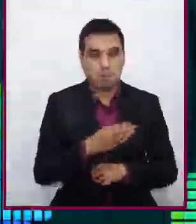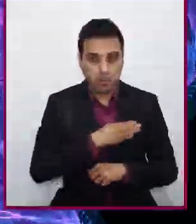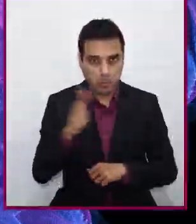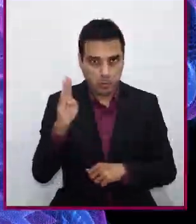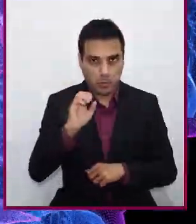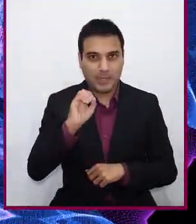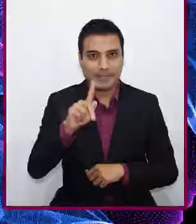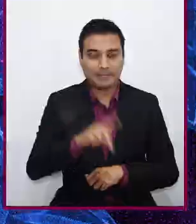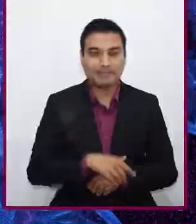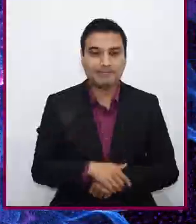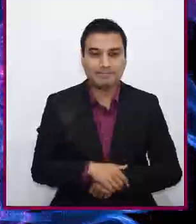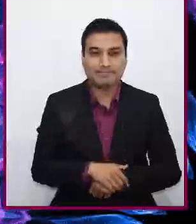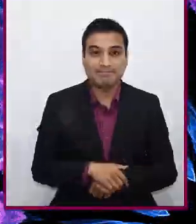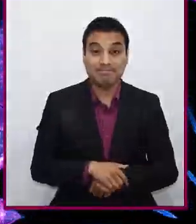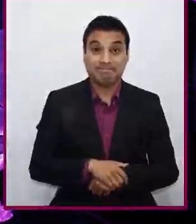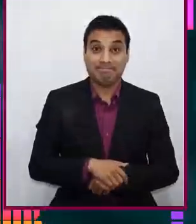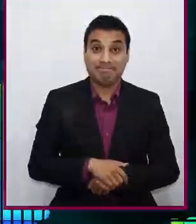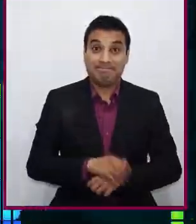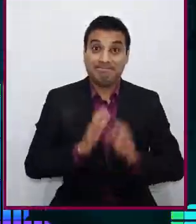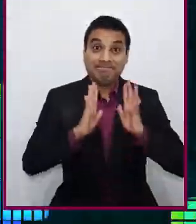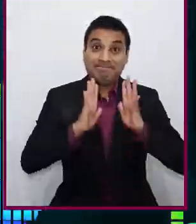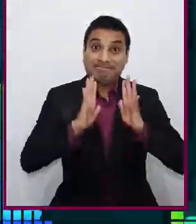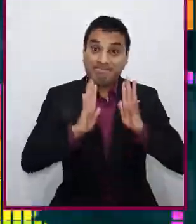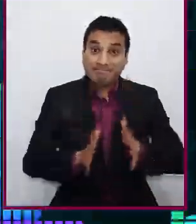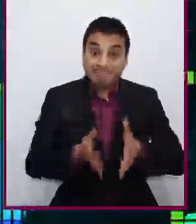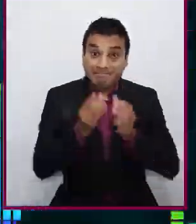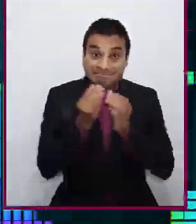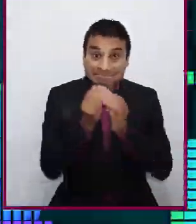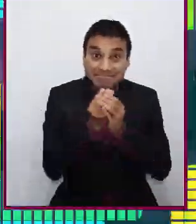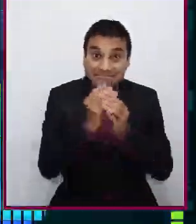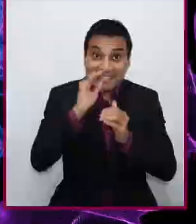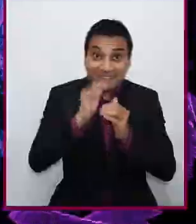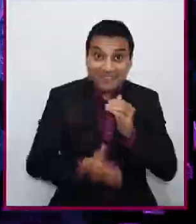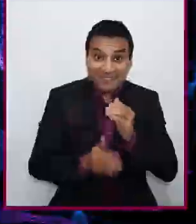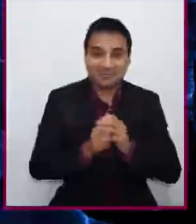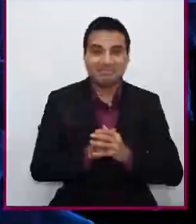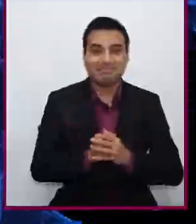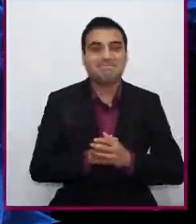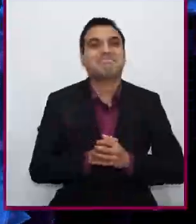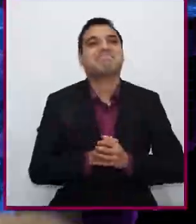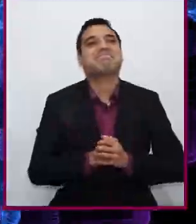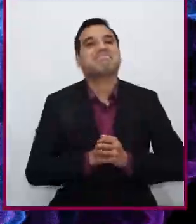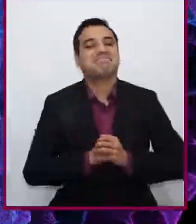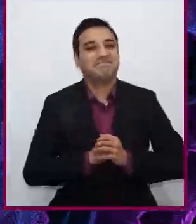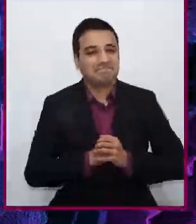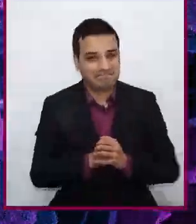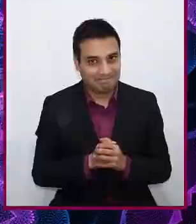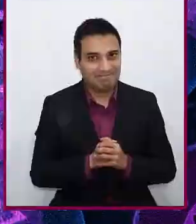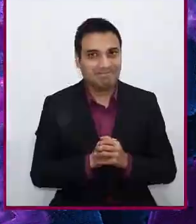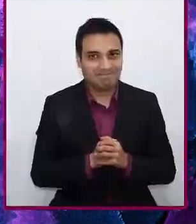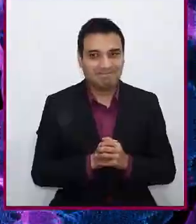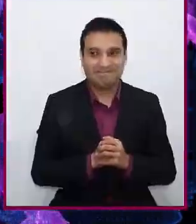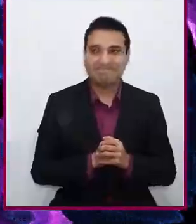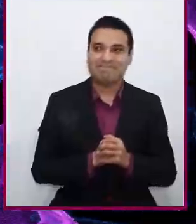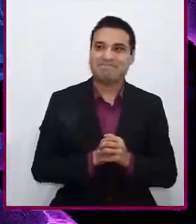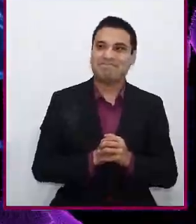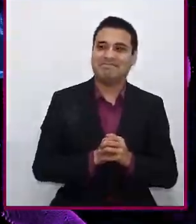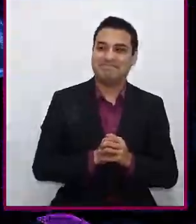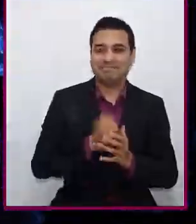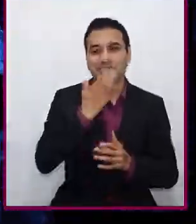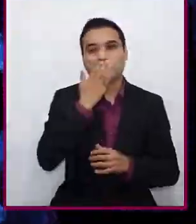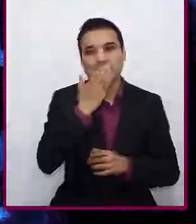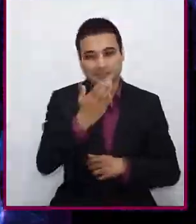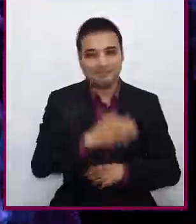lo hubiera firmado con una defiendo mi decisión está bueno pues hay cada quien pero si por hoy eso es